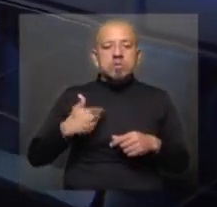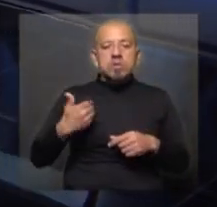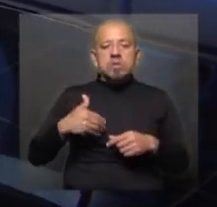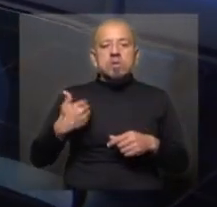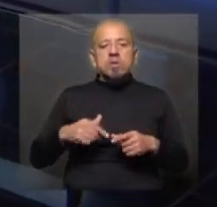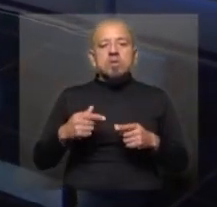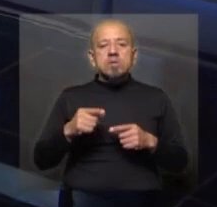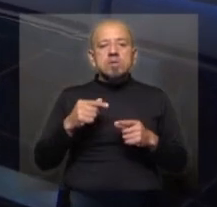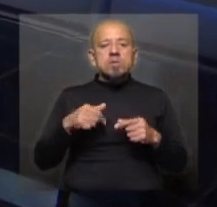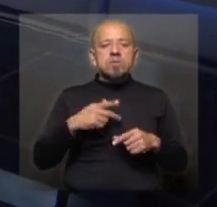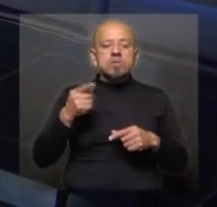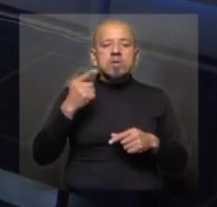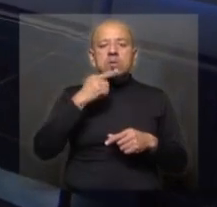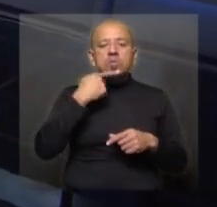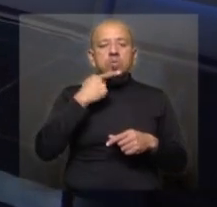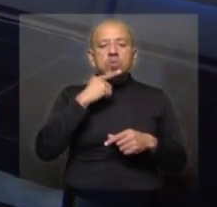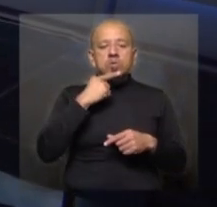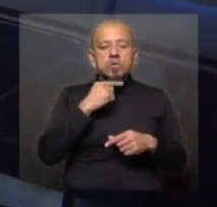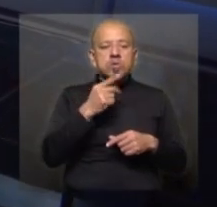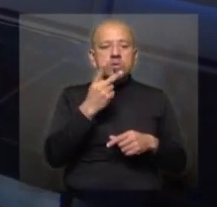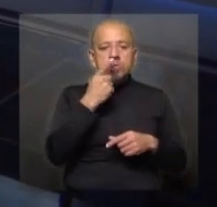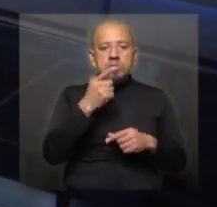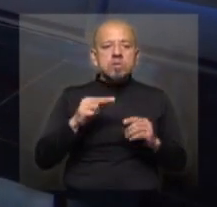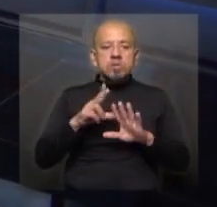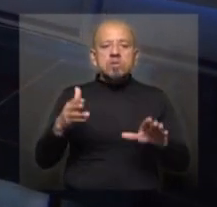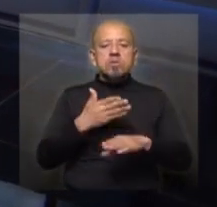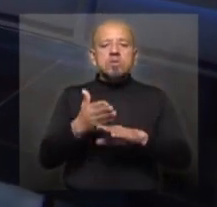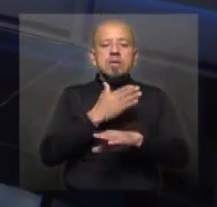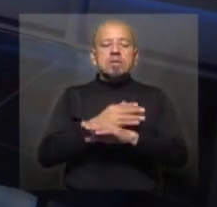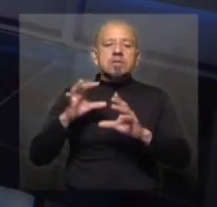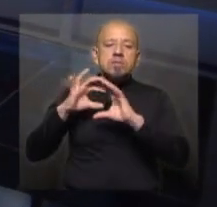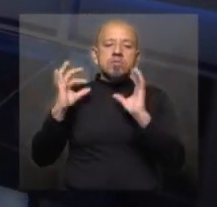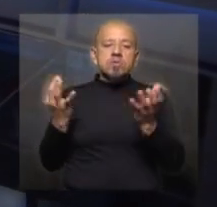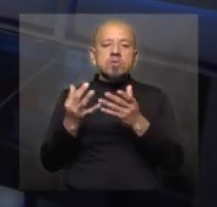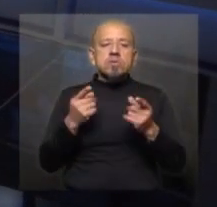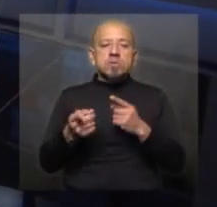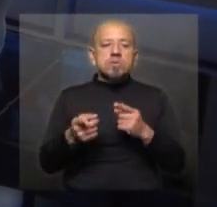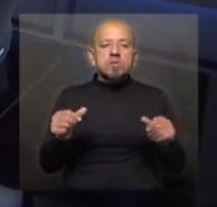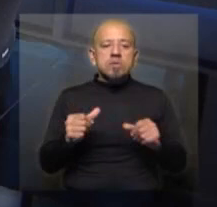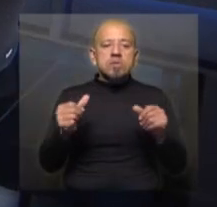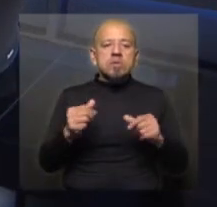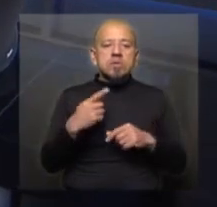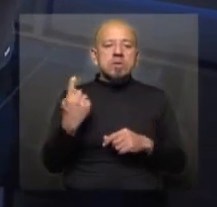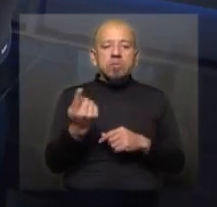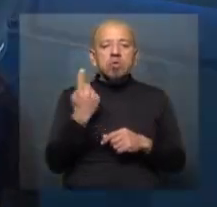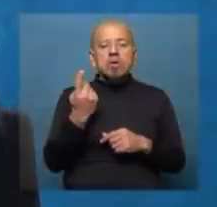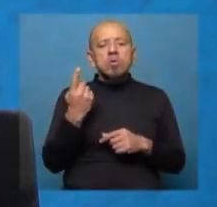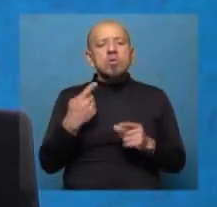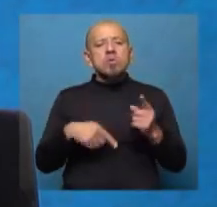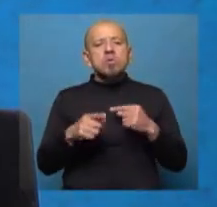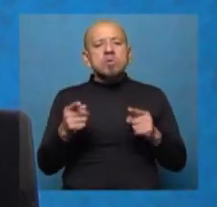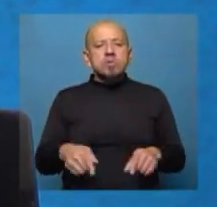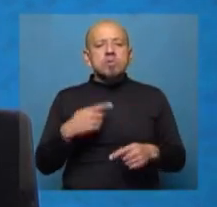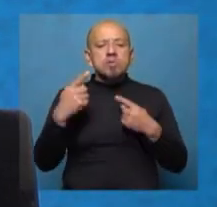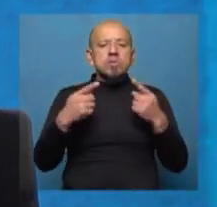el exterior También recuerdo que fuiste a Rusia en su momento 2018 antes del mundial antes de que se llevara adelante el Campeonato bueno llevando adelante